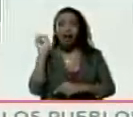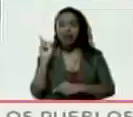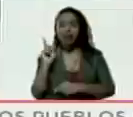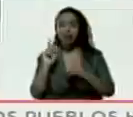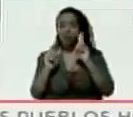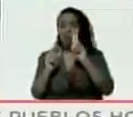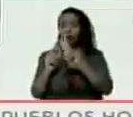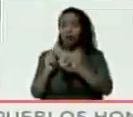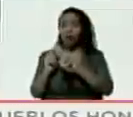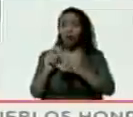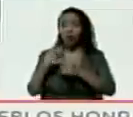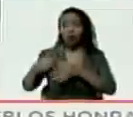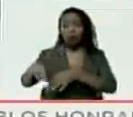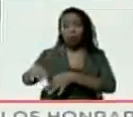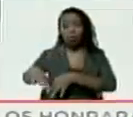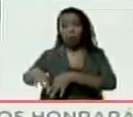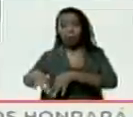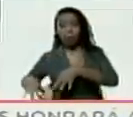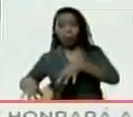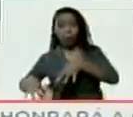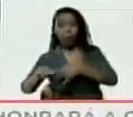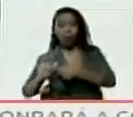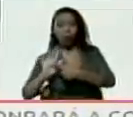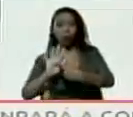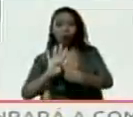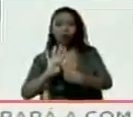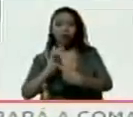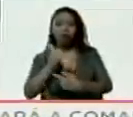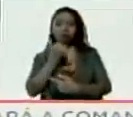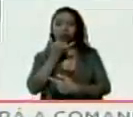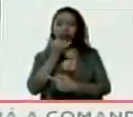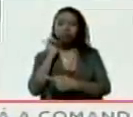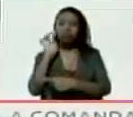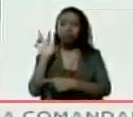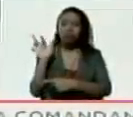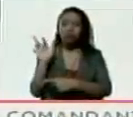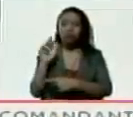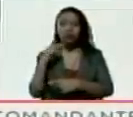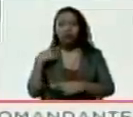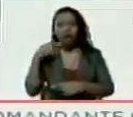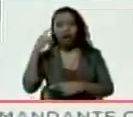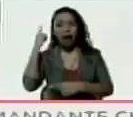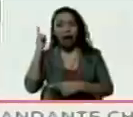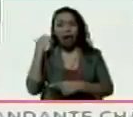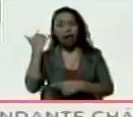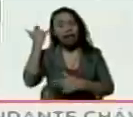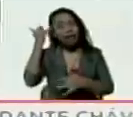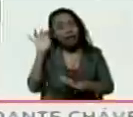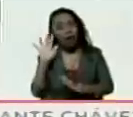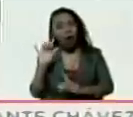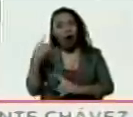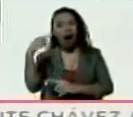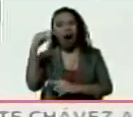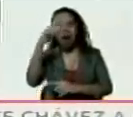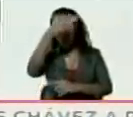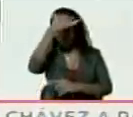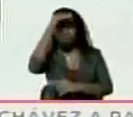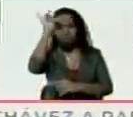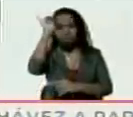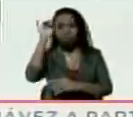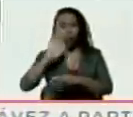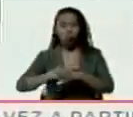viendo las costuras. Quizás hay algún toque ya de deficiencia cognitiva en ese cerebro de Ravel. Porque